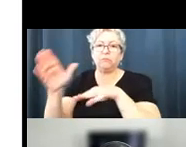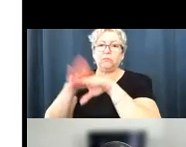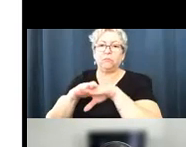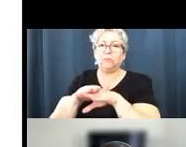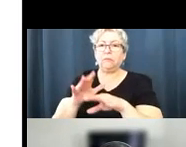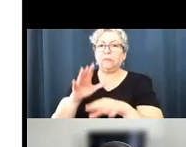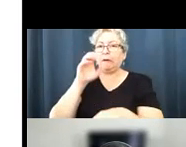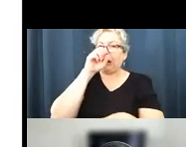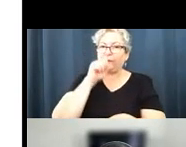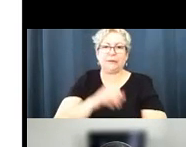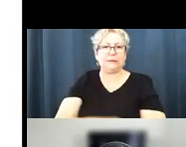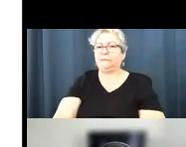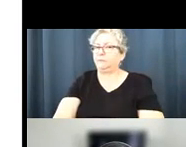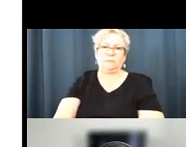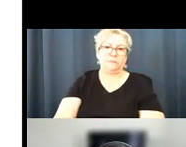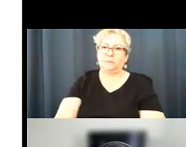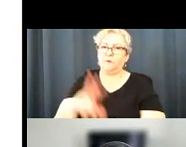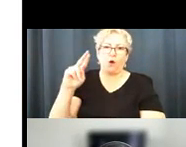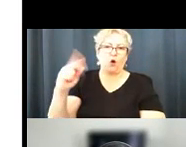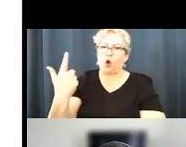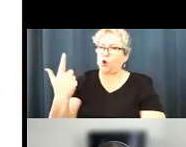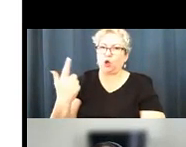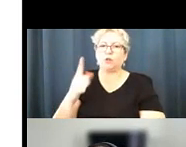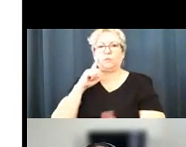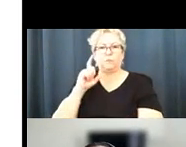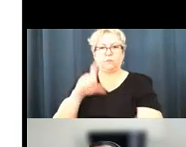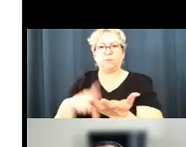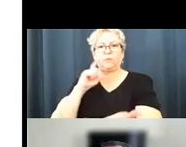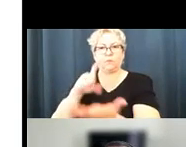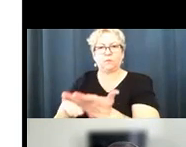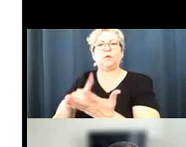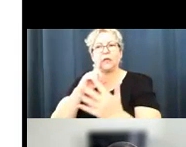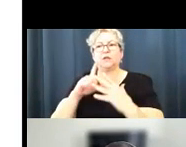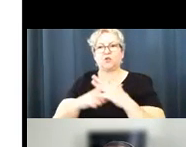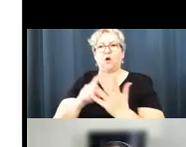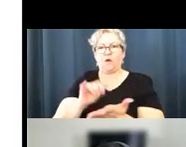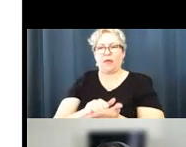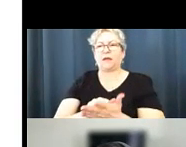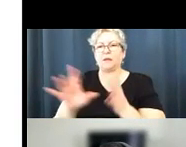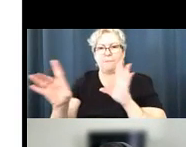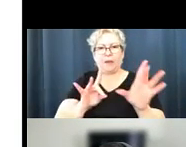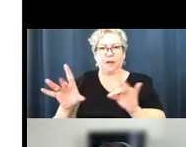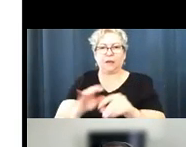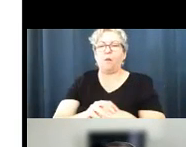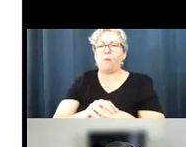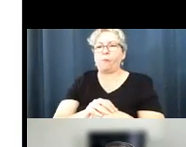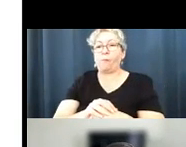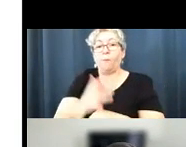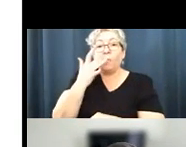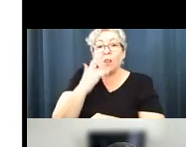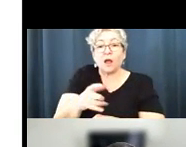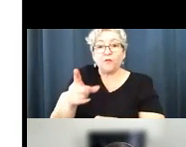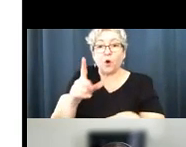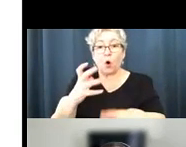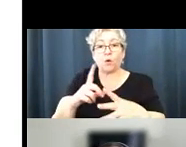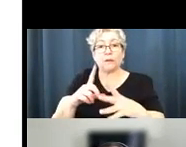sobre anaranjado, pues saben que no va a funcionar bien. Esas son unas buenas maneras de cómo comenzar y saber qué escoger. Y